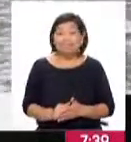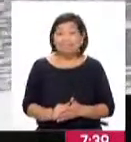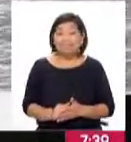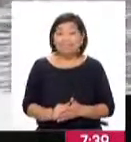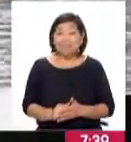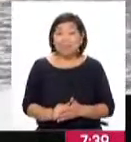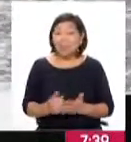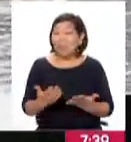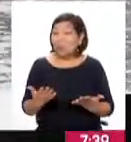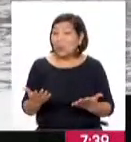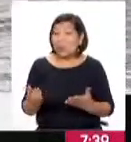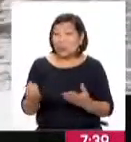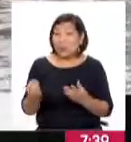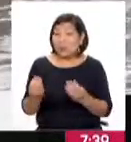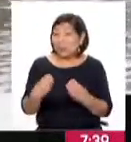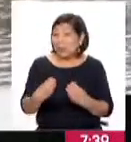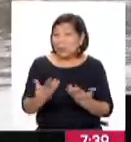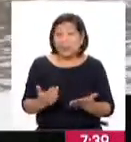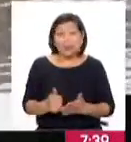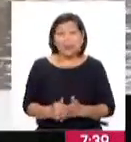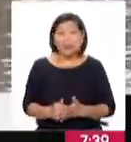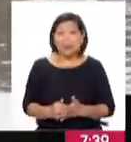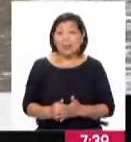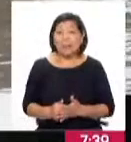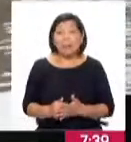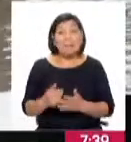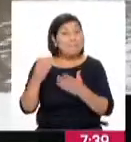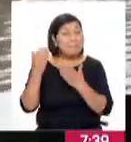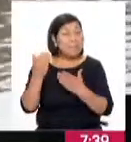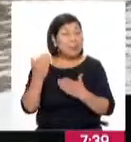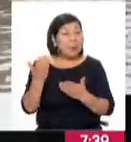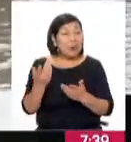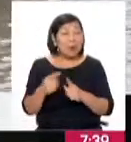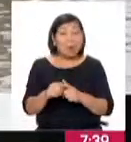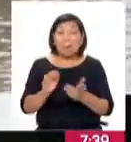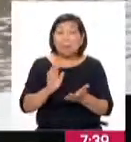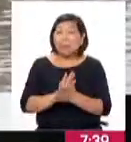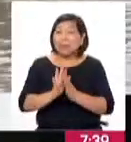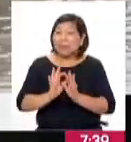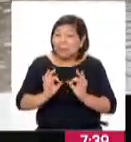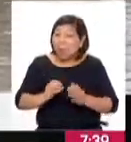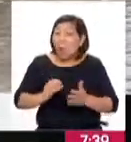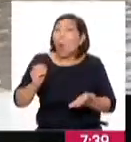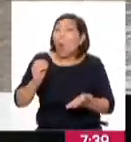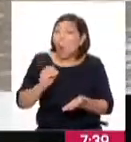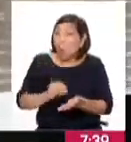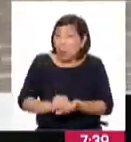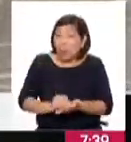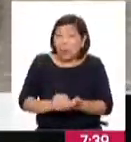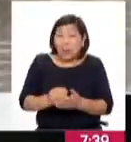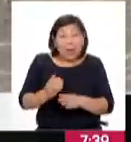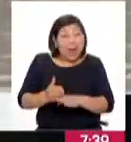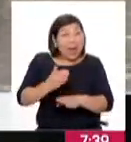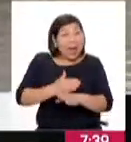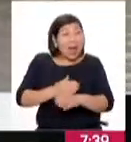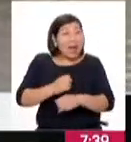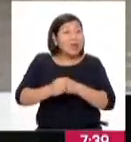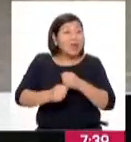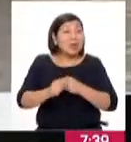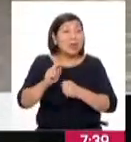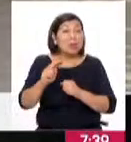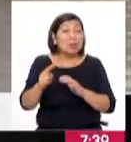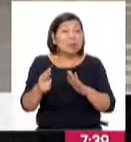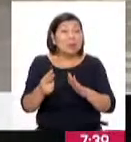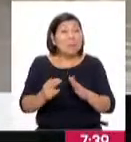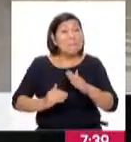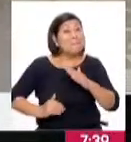no nos dan no no dan a los piuranos y las piuranas tranquilidad y que no pueda repetirse lo que pasó en el 2017 digo